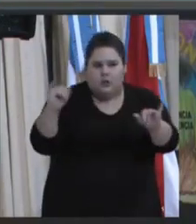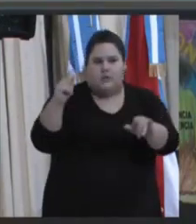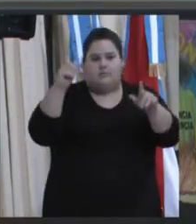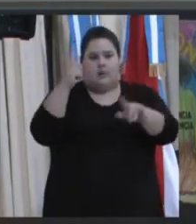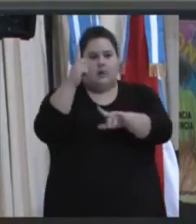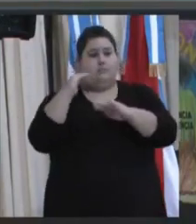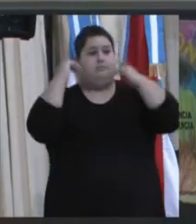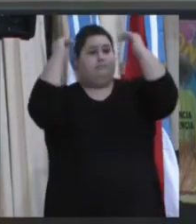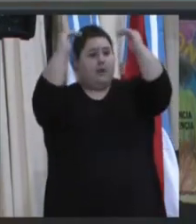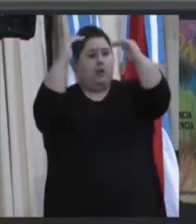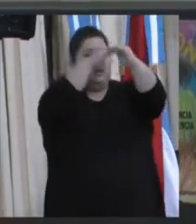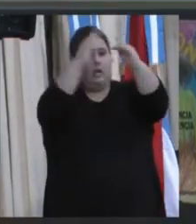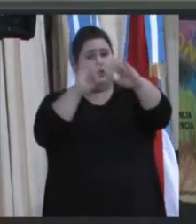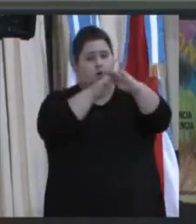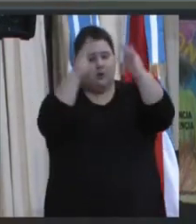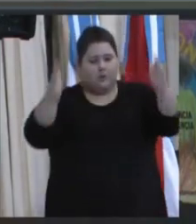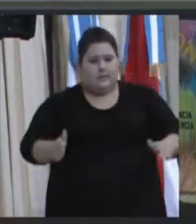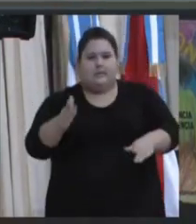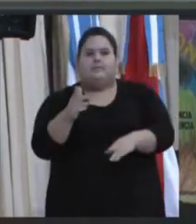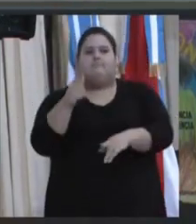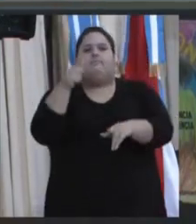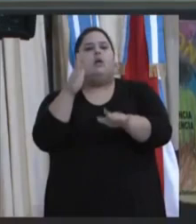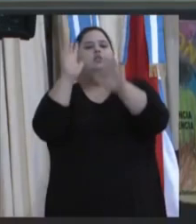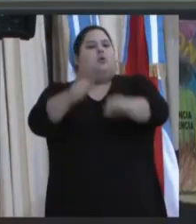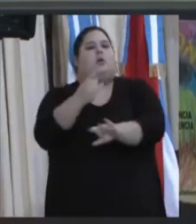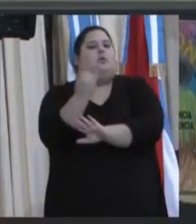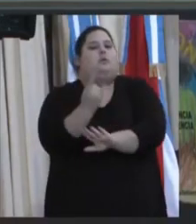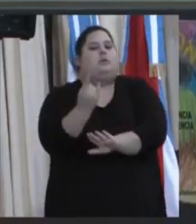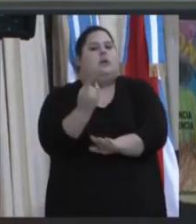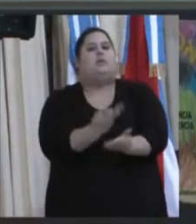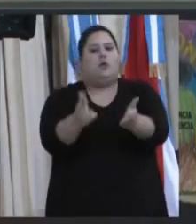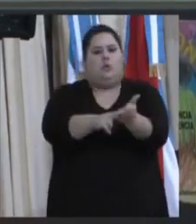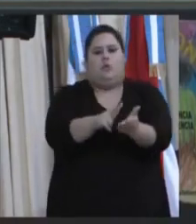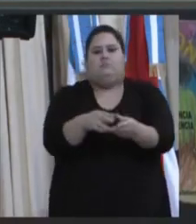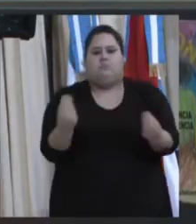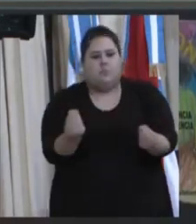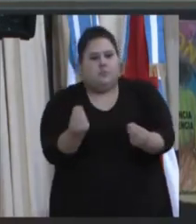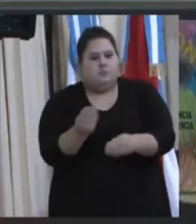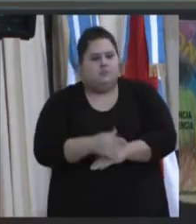toma, septiembre de 1918, y toman la universidad de nuevo para hacer esto